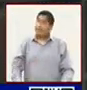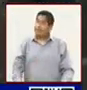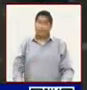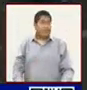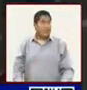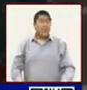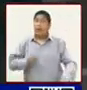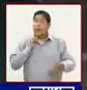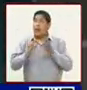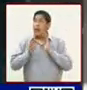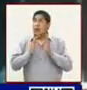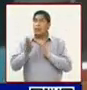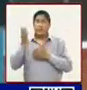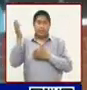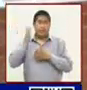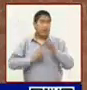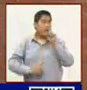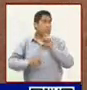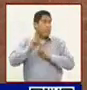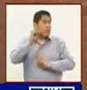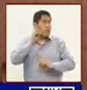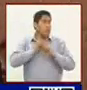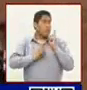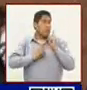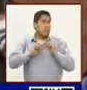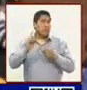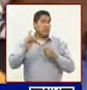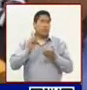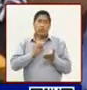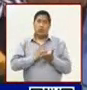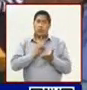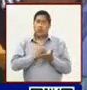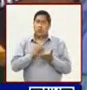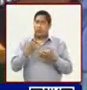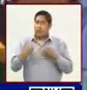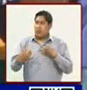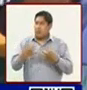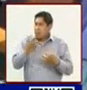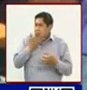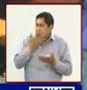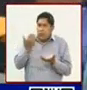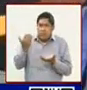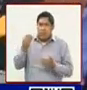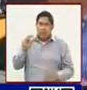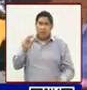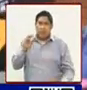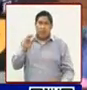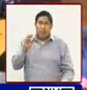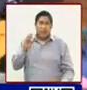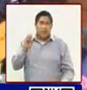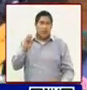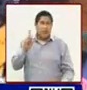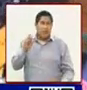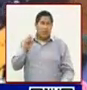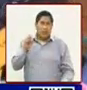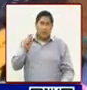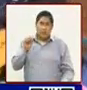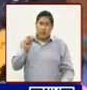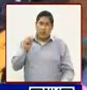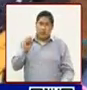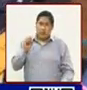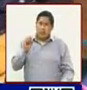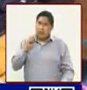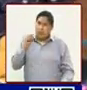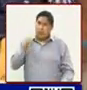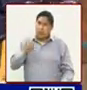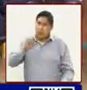Regresamos para conversar con algún cuerpo médico que nos haga referencia a lo que pasó con Celestino. Sin embargo, por orden de